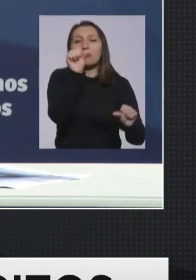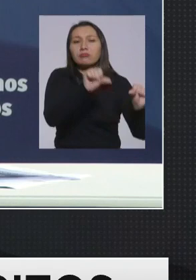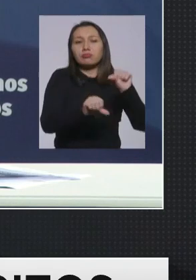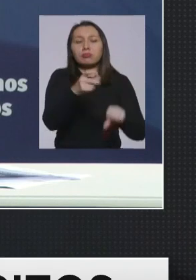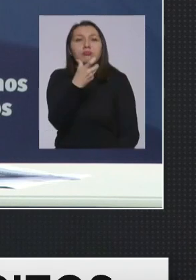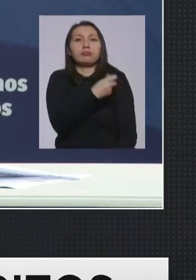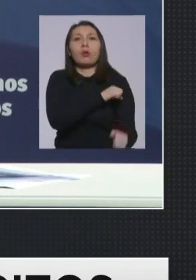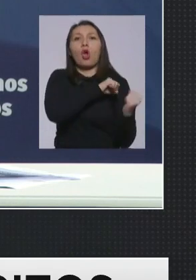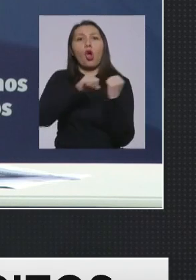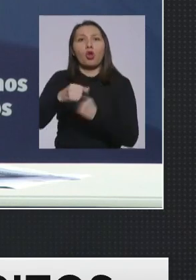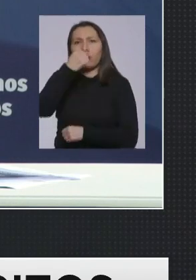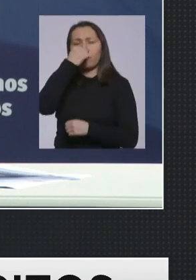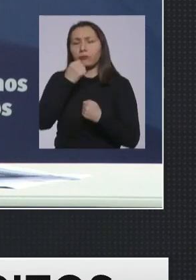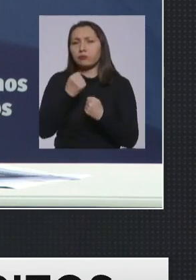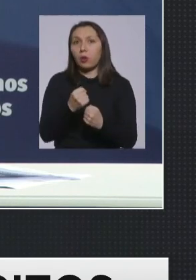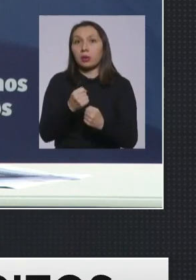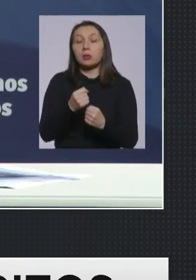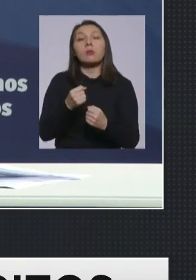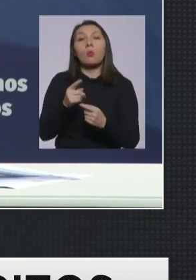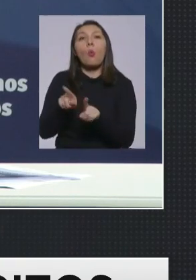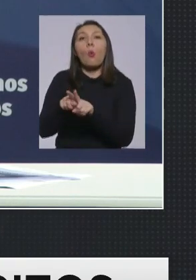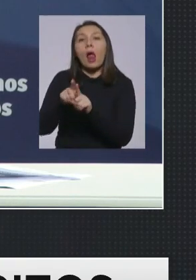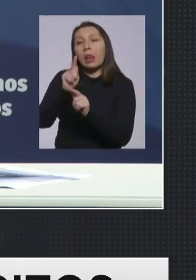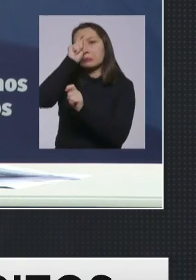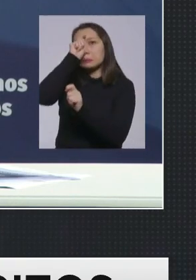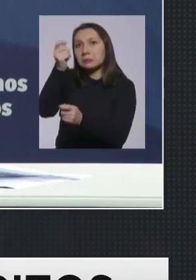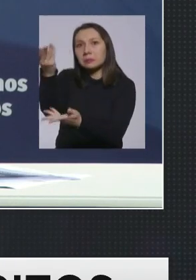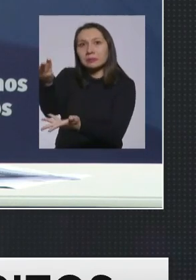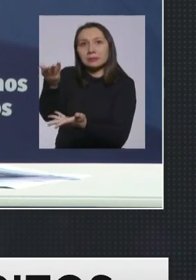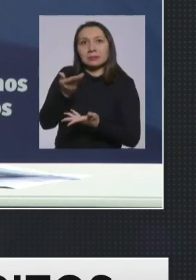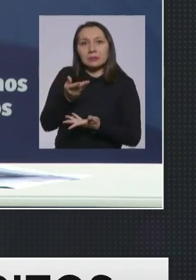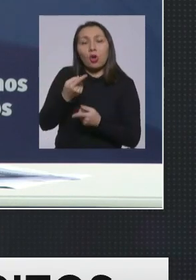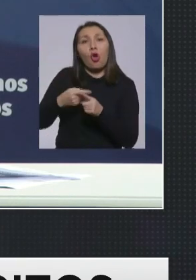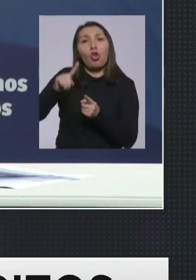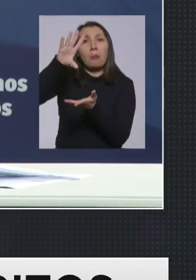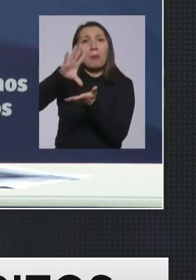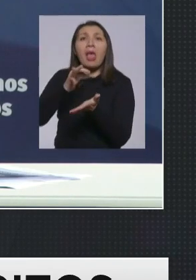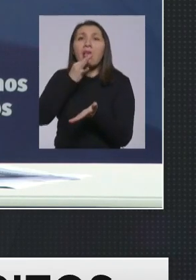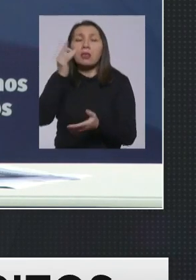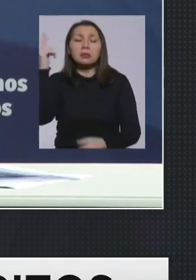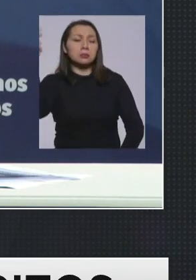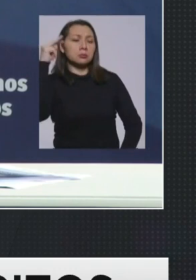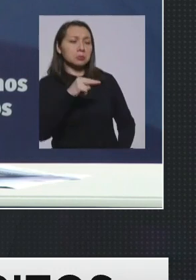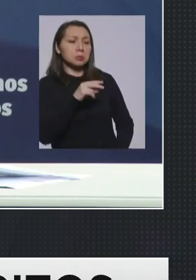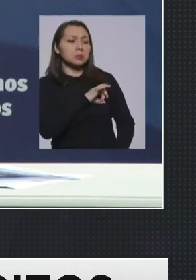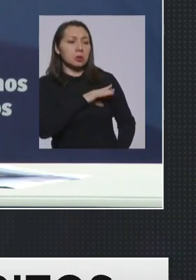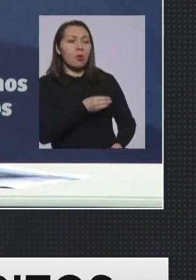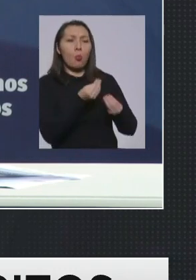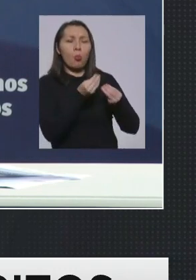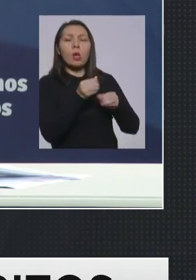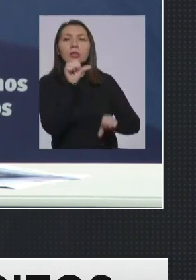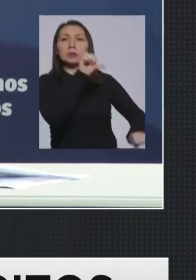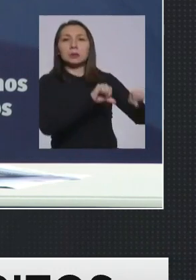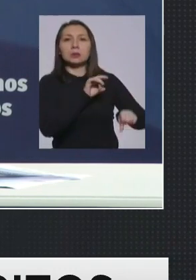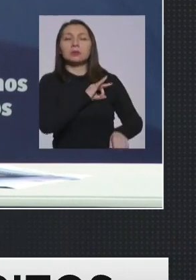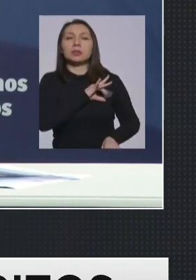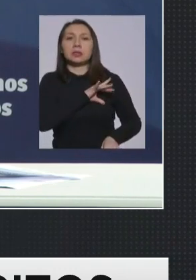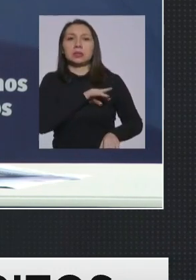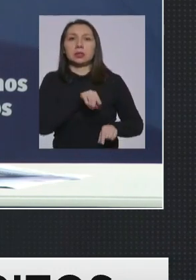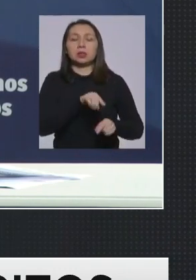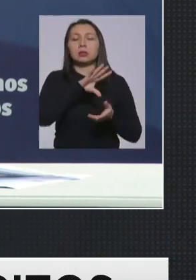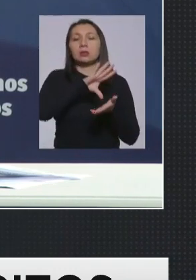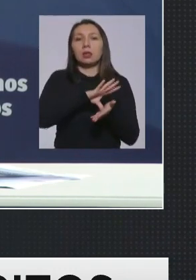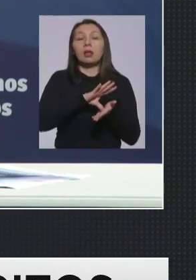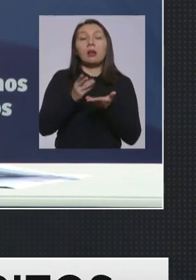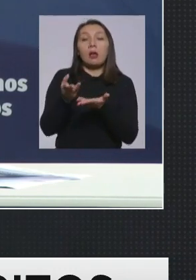la influenza es decir es un reconocimiento que hace otro país a la calidad científica de nuestro país